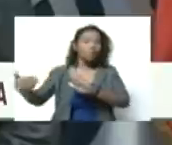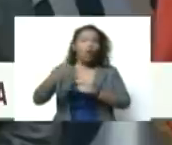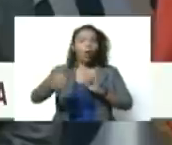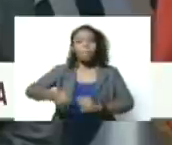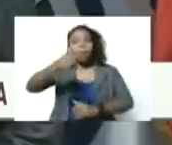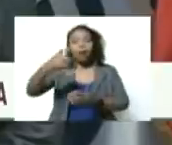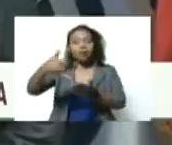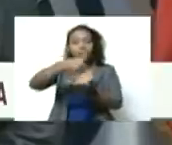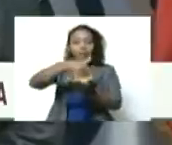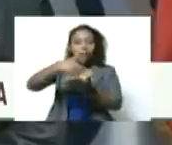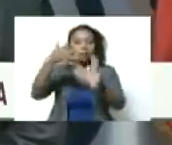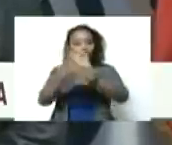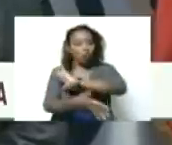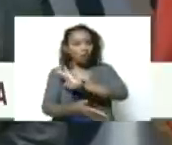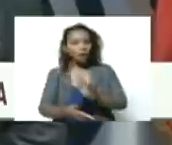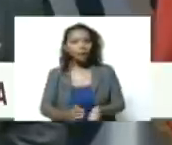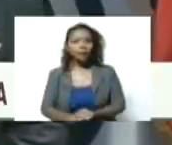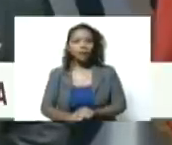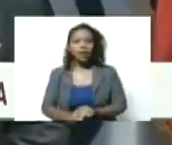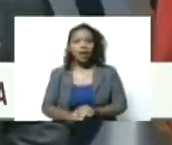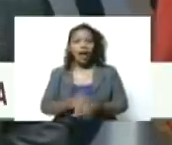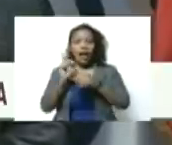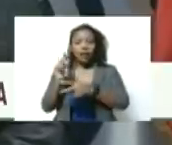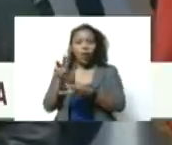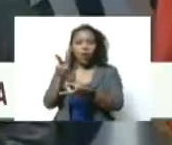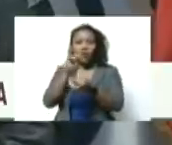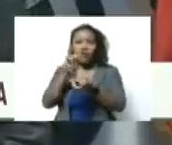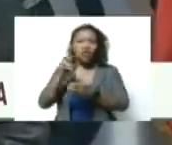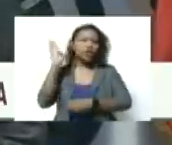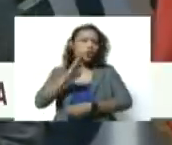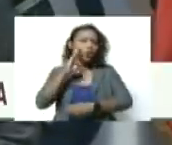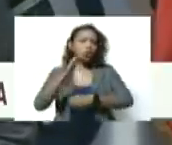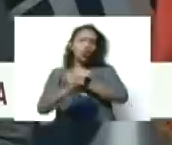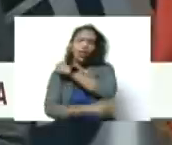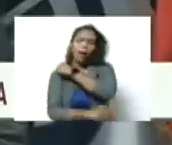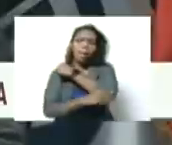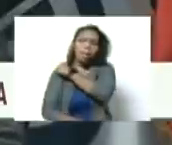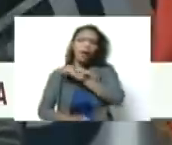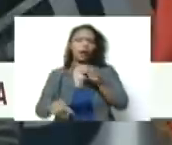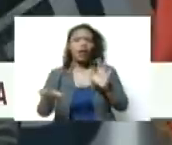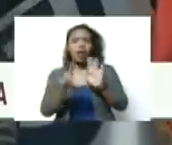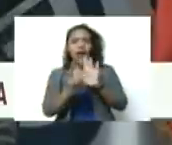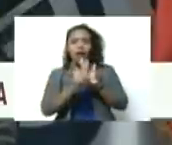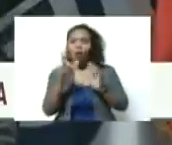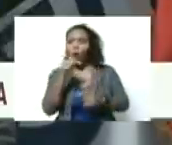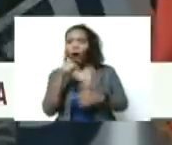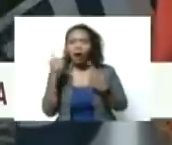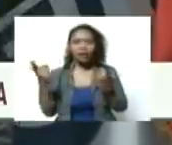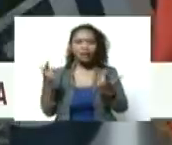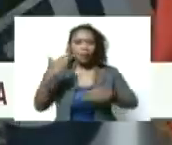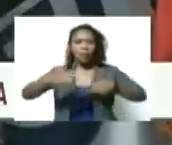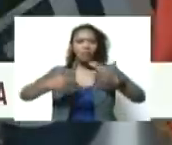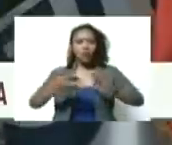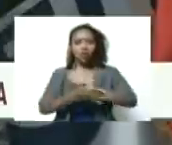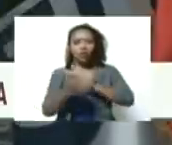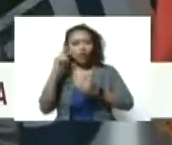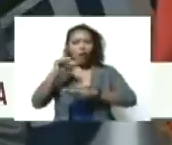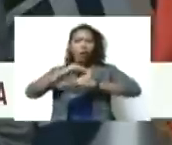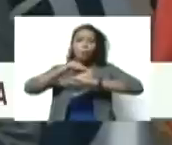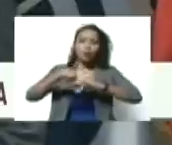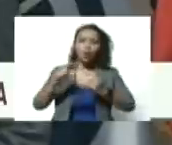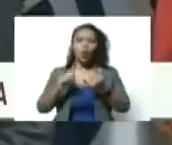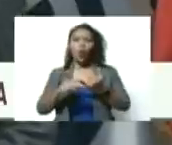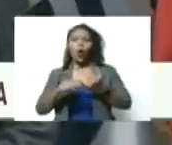vulnerable. Sobre estos cobros irregulares e ilegales y delictivos para una operación, para